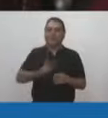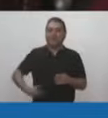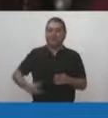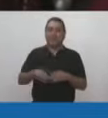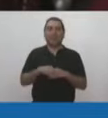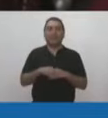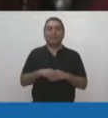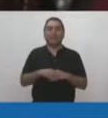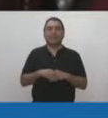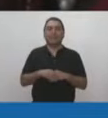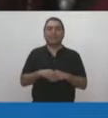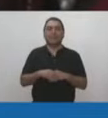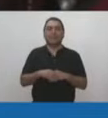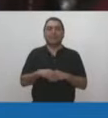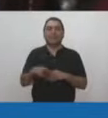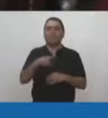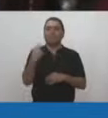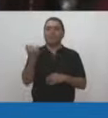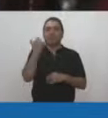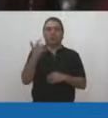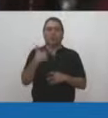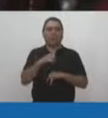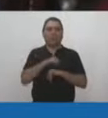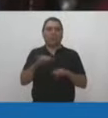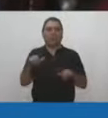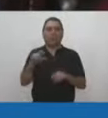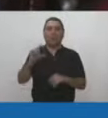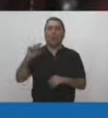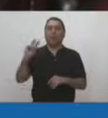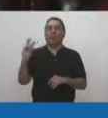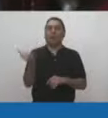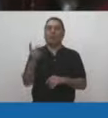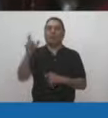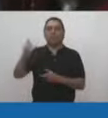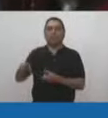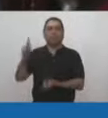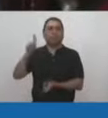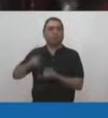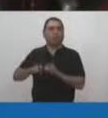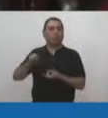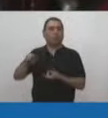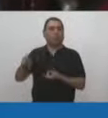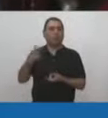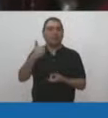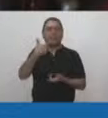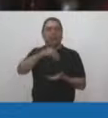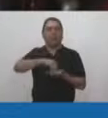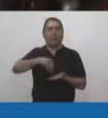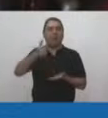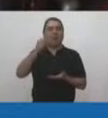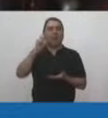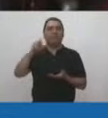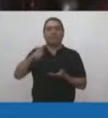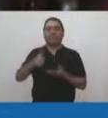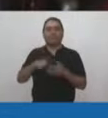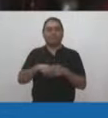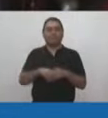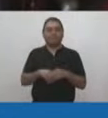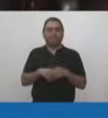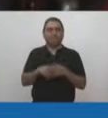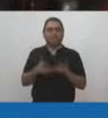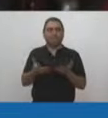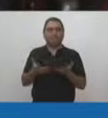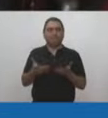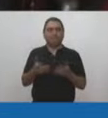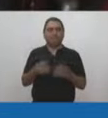social que está en el país, sin ninguna duda. Senador, si le parece, compartimos un extracto de las últimas declaraciones de José Luis Espert, que bueno, tienen